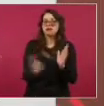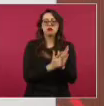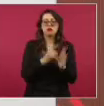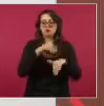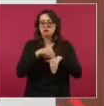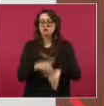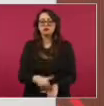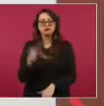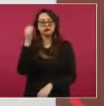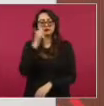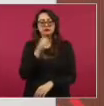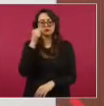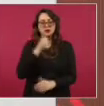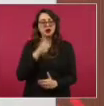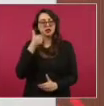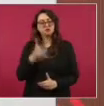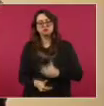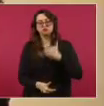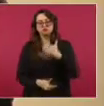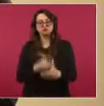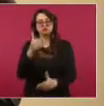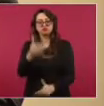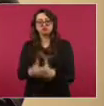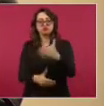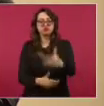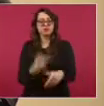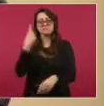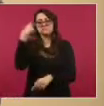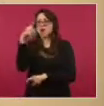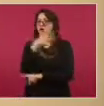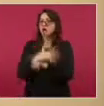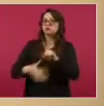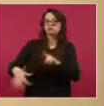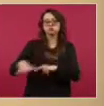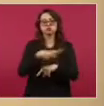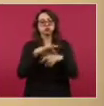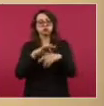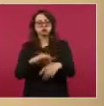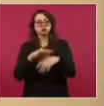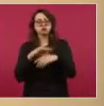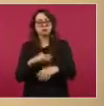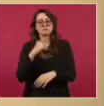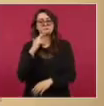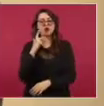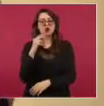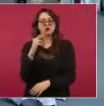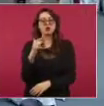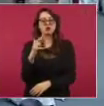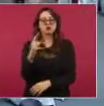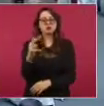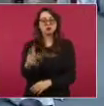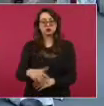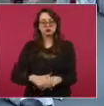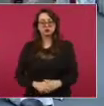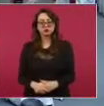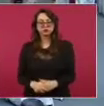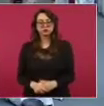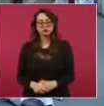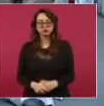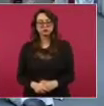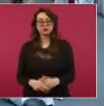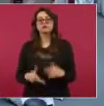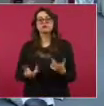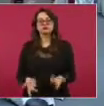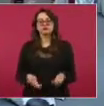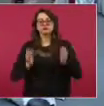se busca avanzar y progresar en las diferentes realidades productivas y sociales. La paz,